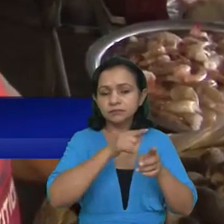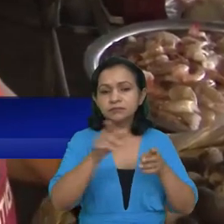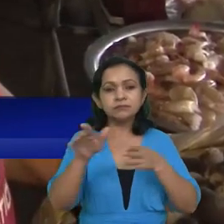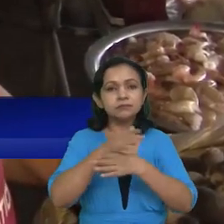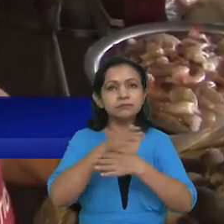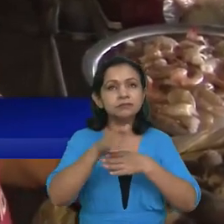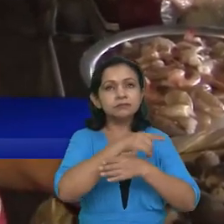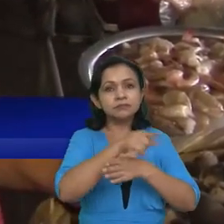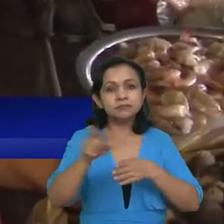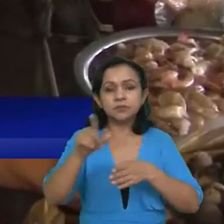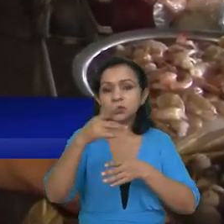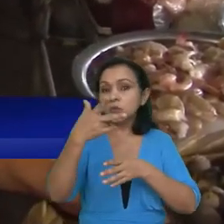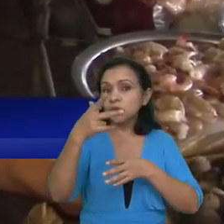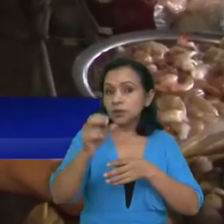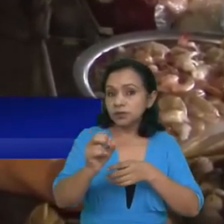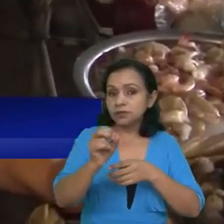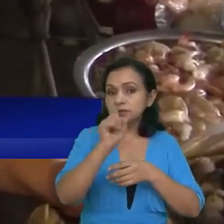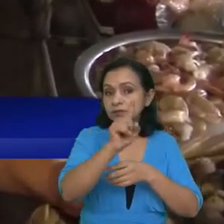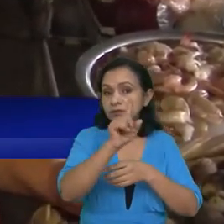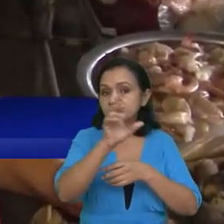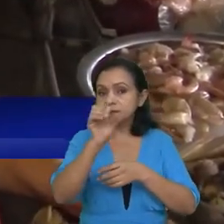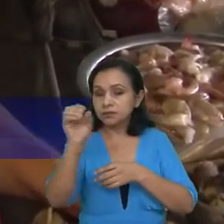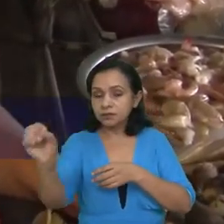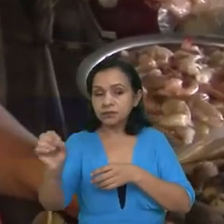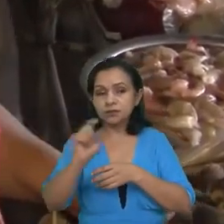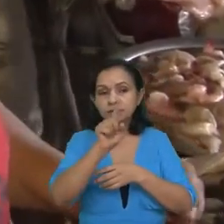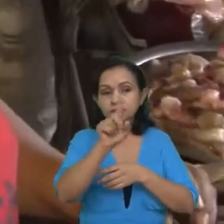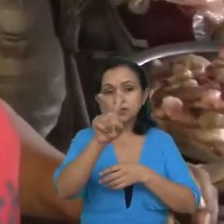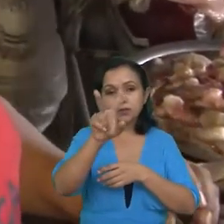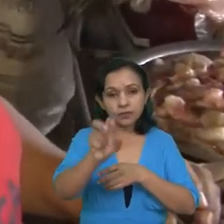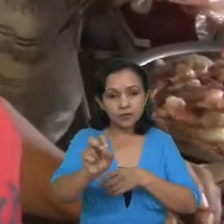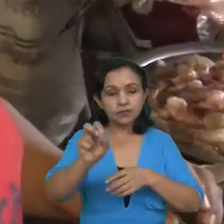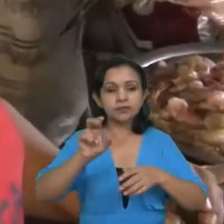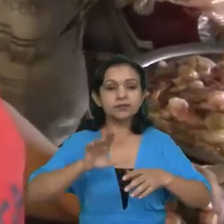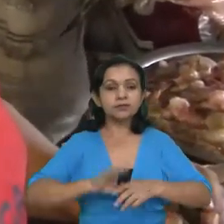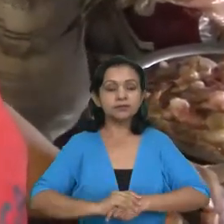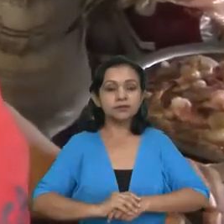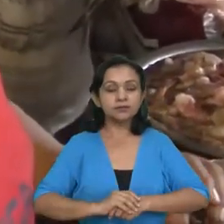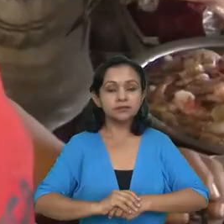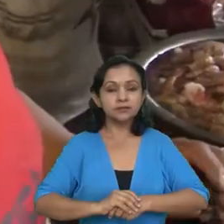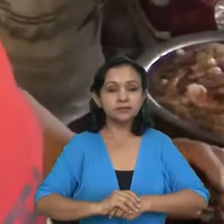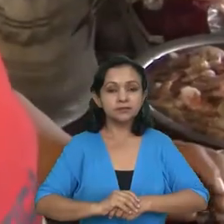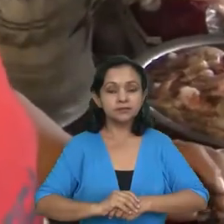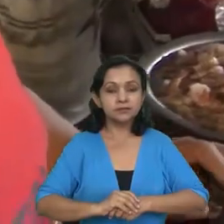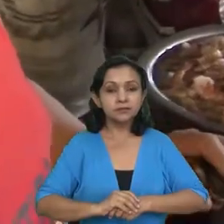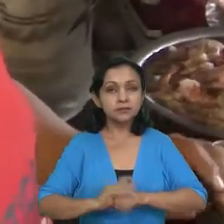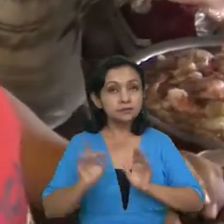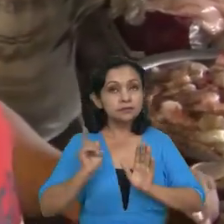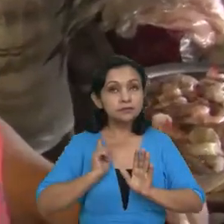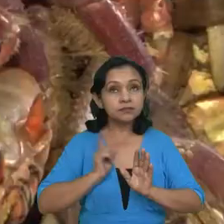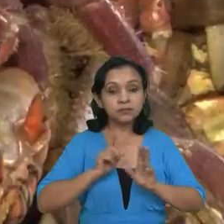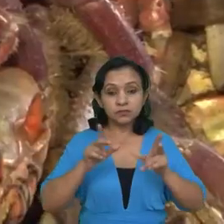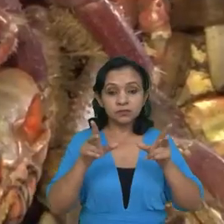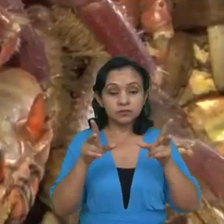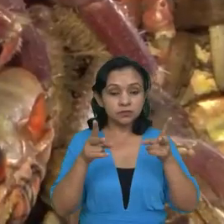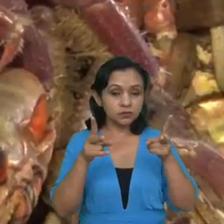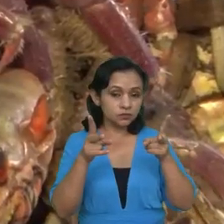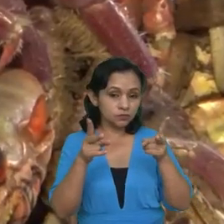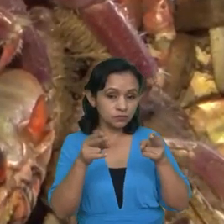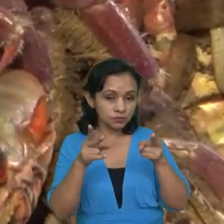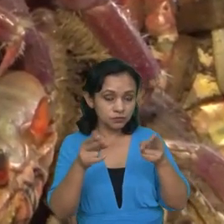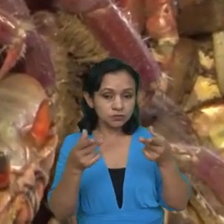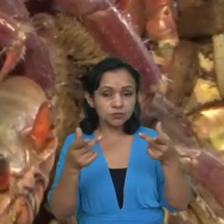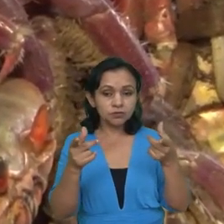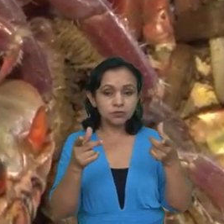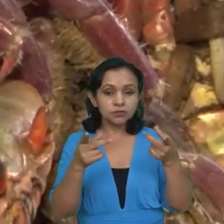a 80 a 100 a 120 tienes puntos tengo punch en